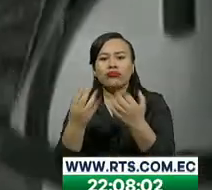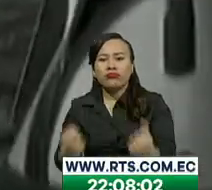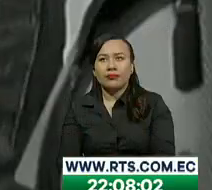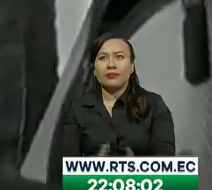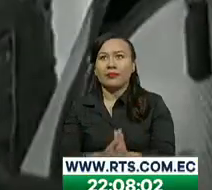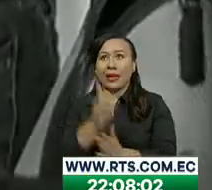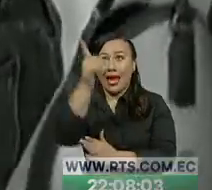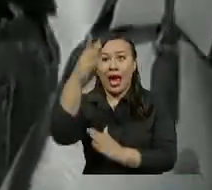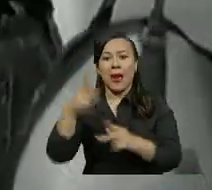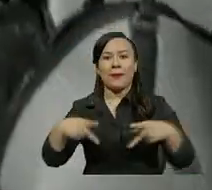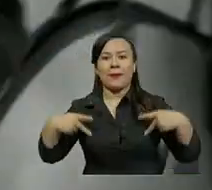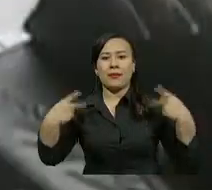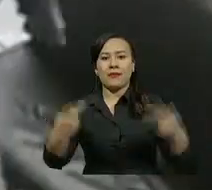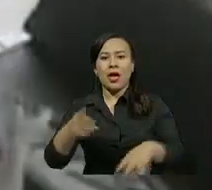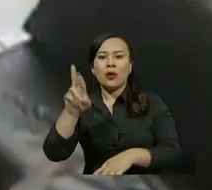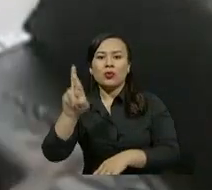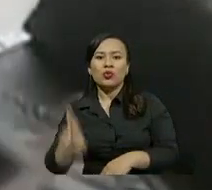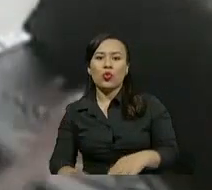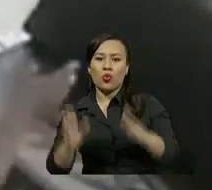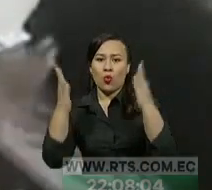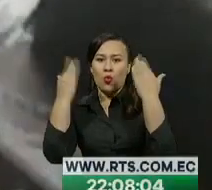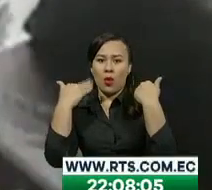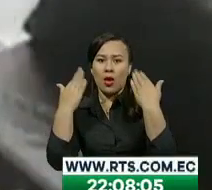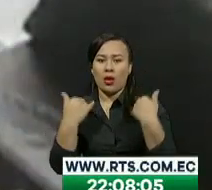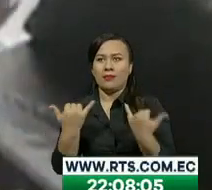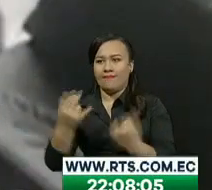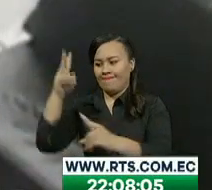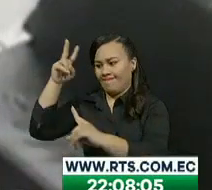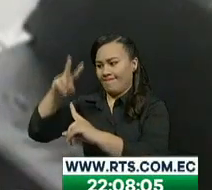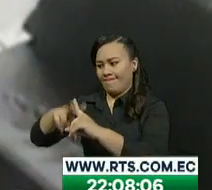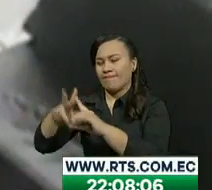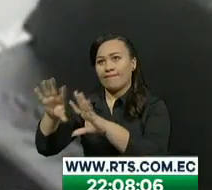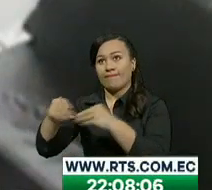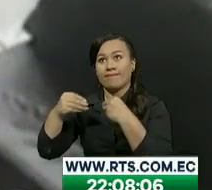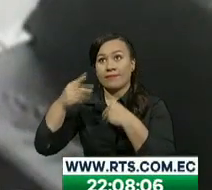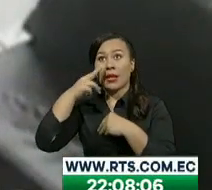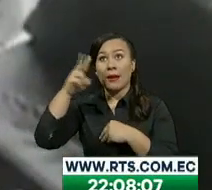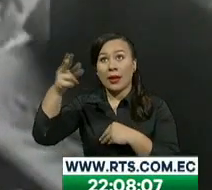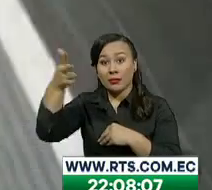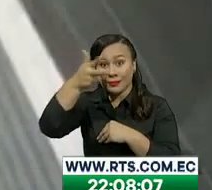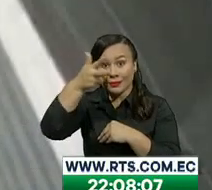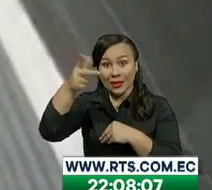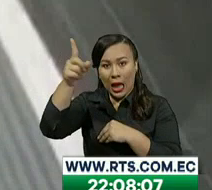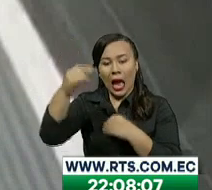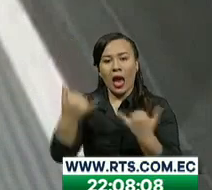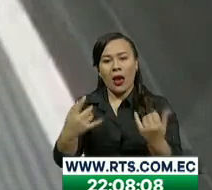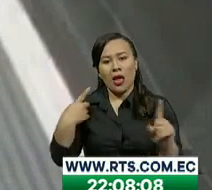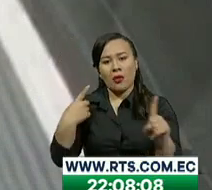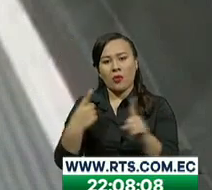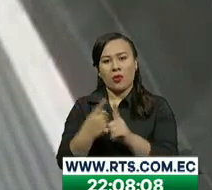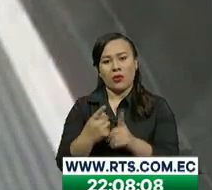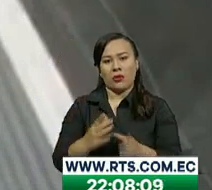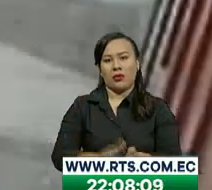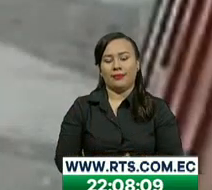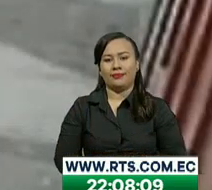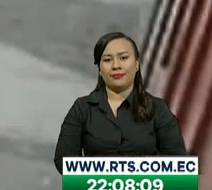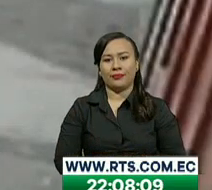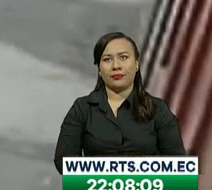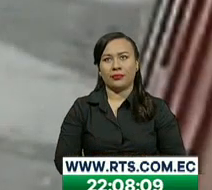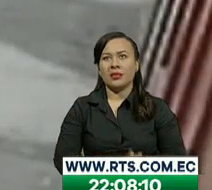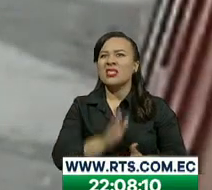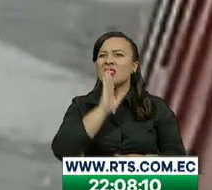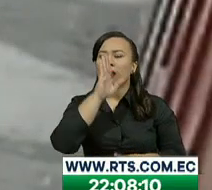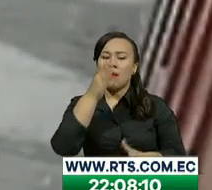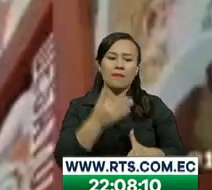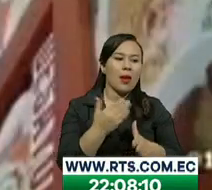sur de Guayaquil. Estos videos fueron pieza clave para identificarlos. Era una banda dedicada a delinquir con esa modalidad, amenazando y